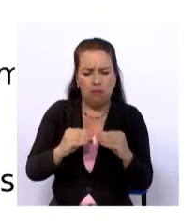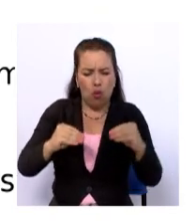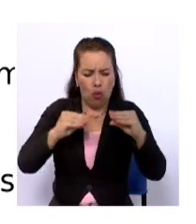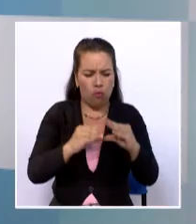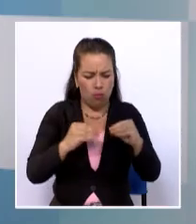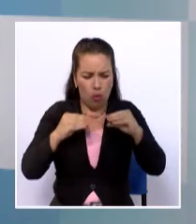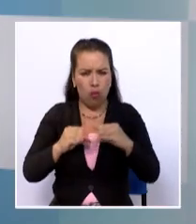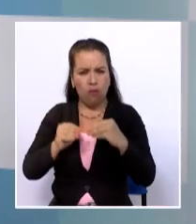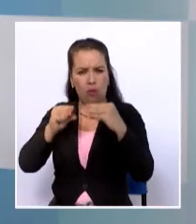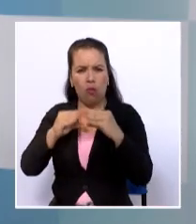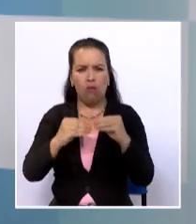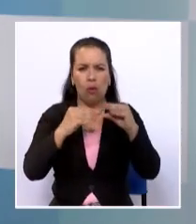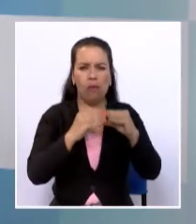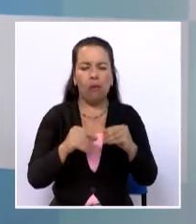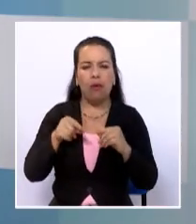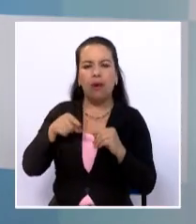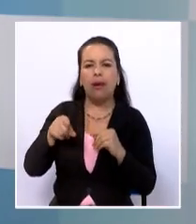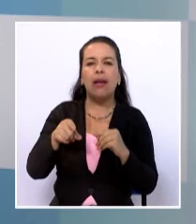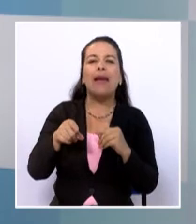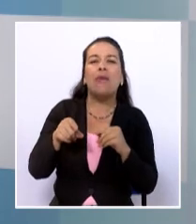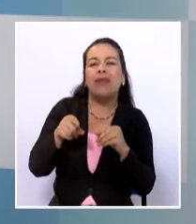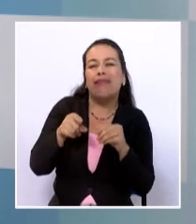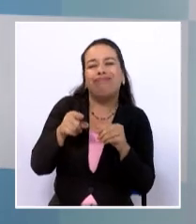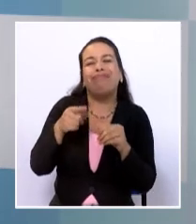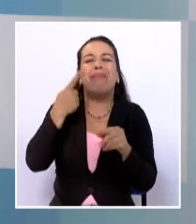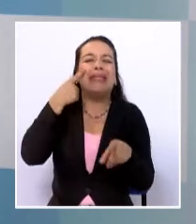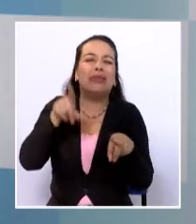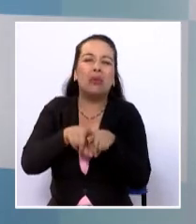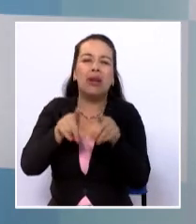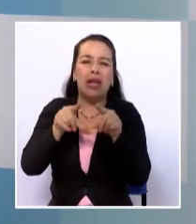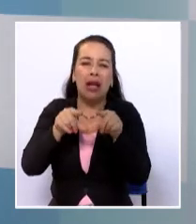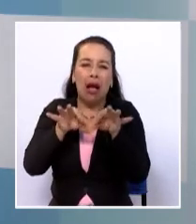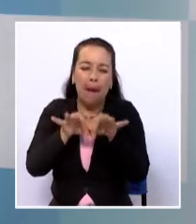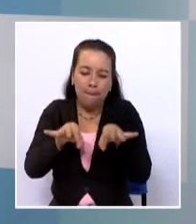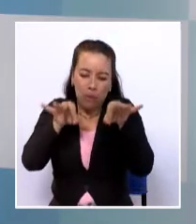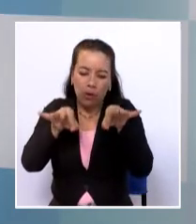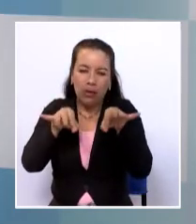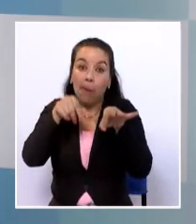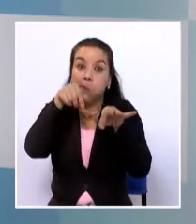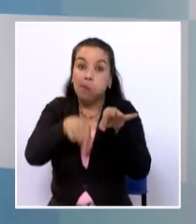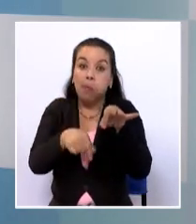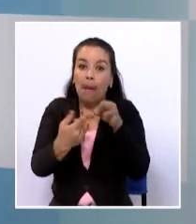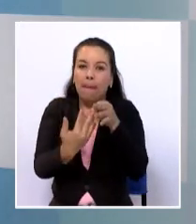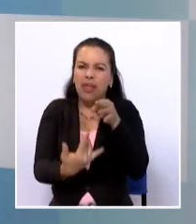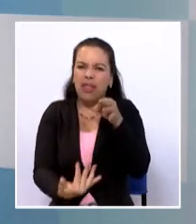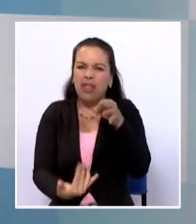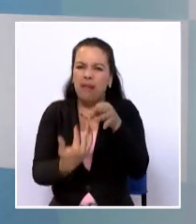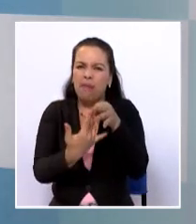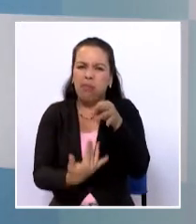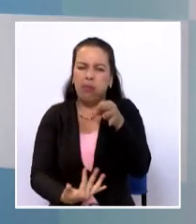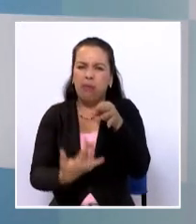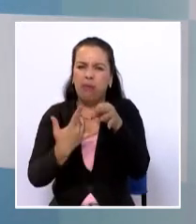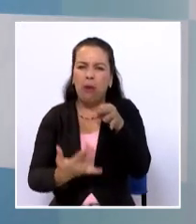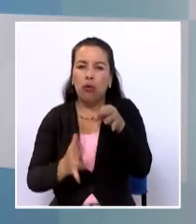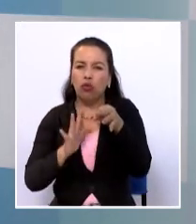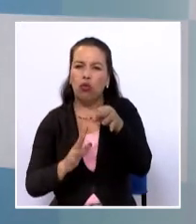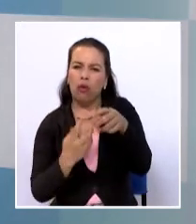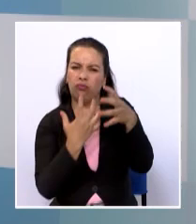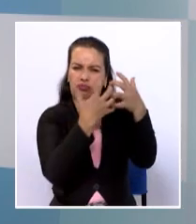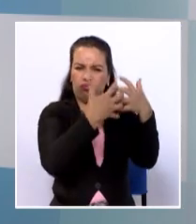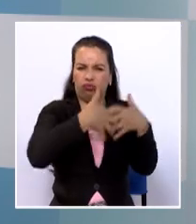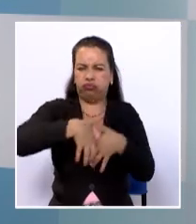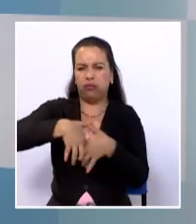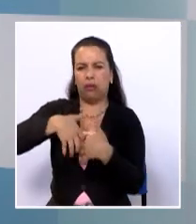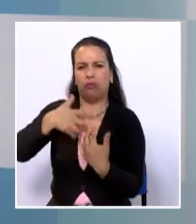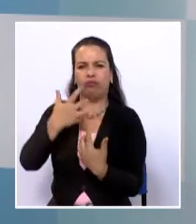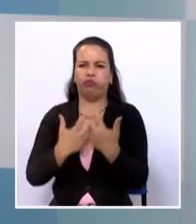generada porque hay bolsitas llenas de líquido que evitan que esas estructuras musculares rocen